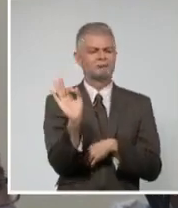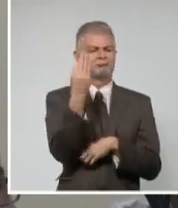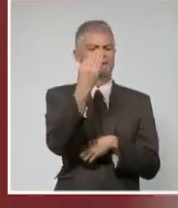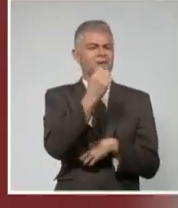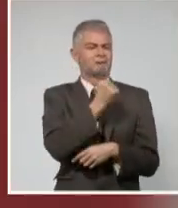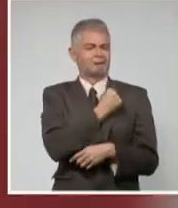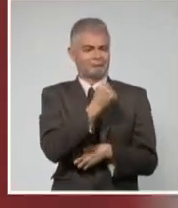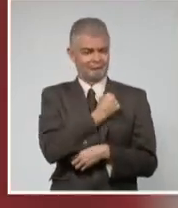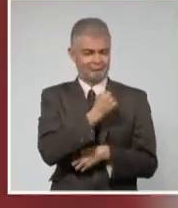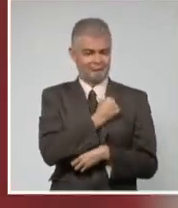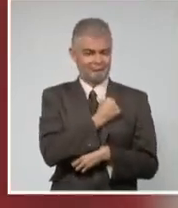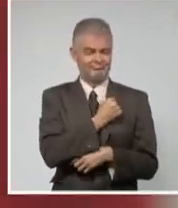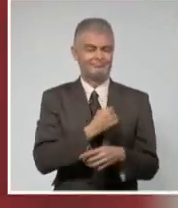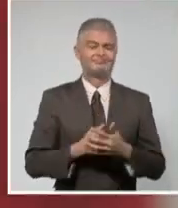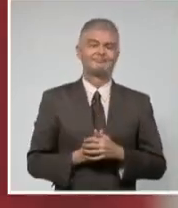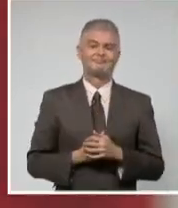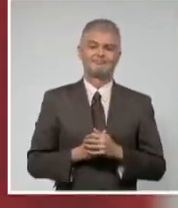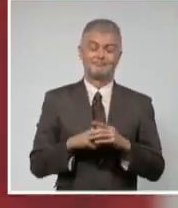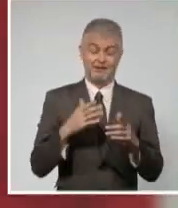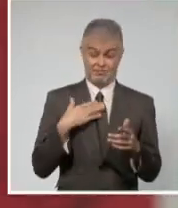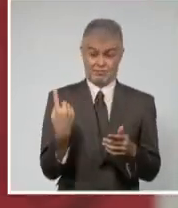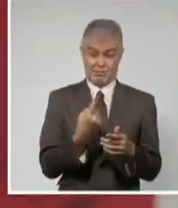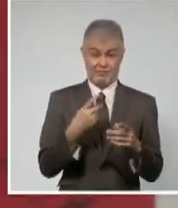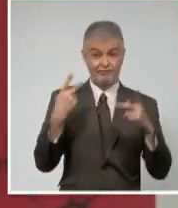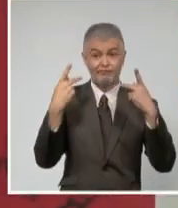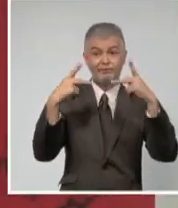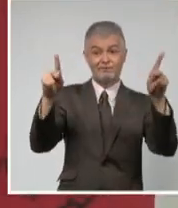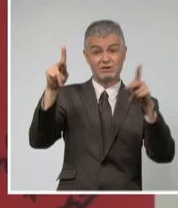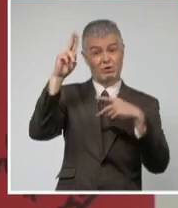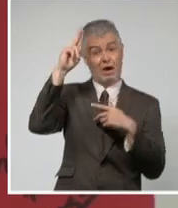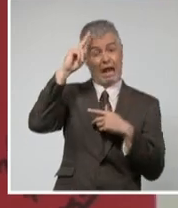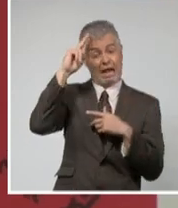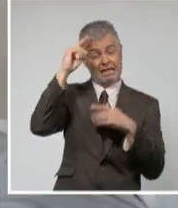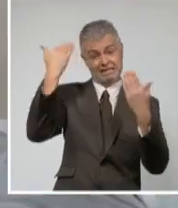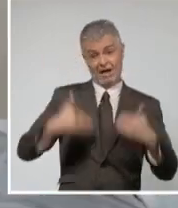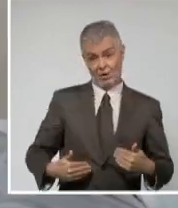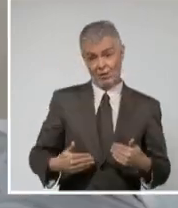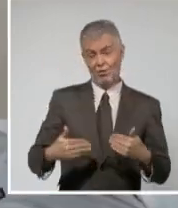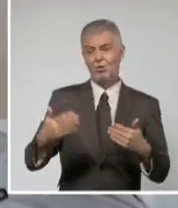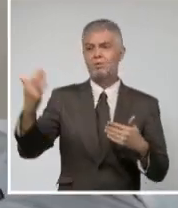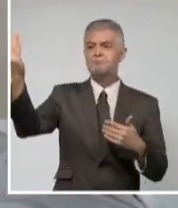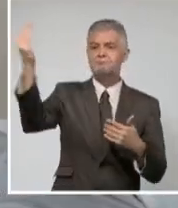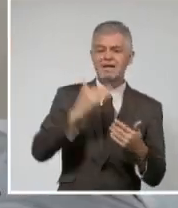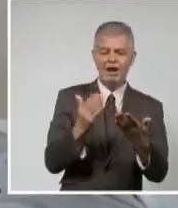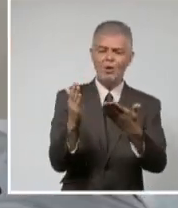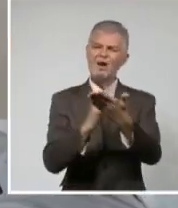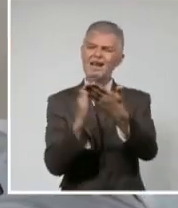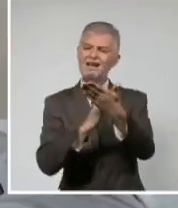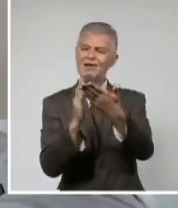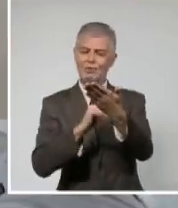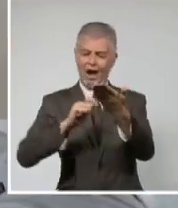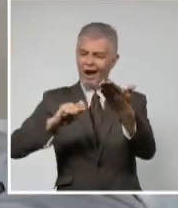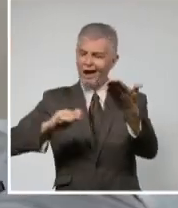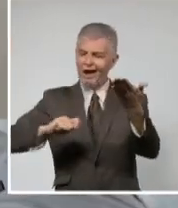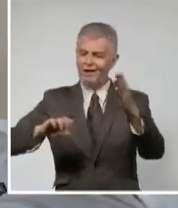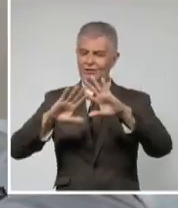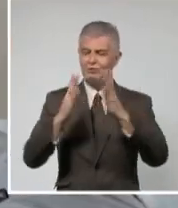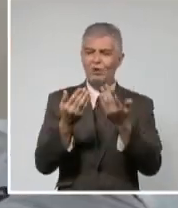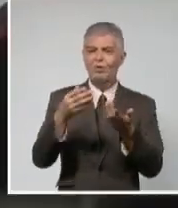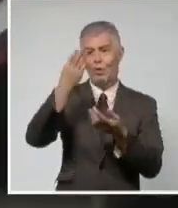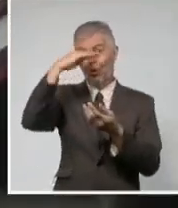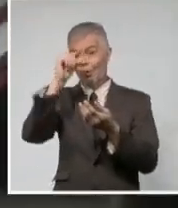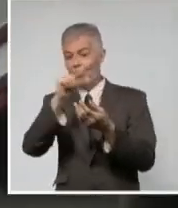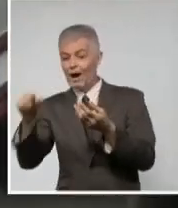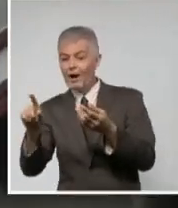en el pecho. También nuestros profesionales de la salud traen de la lejana Europa un libro escrito por cubanos e italianos en medio